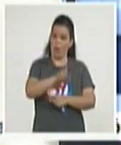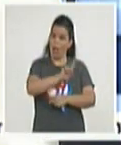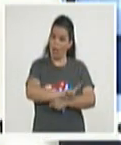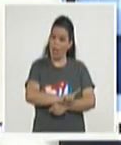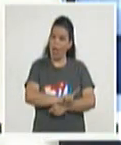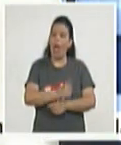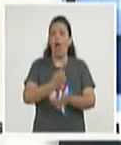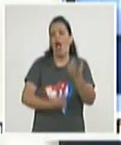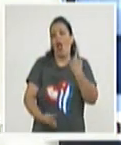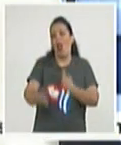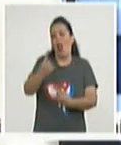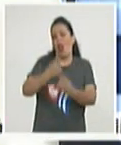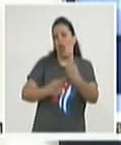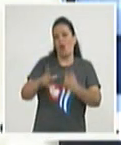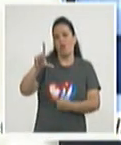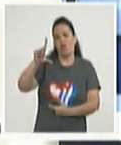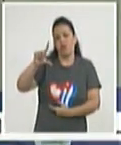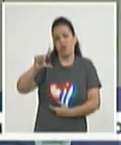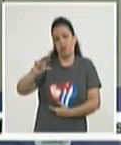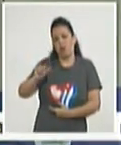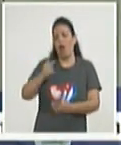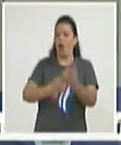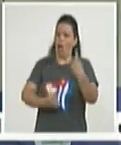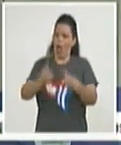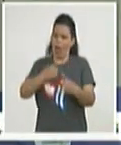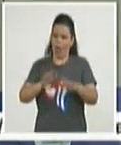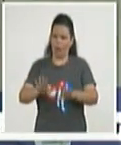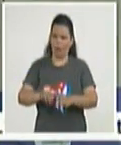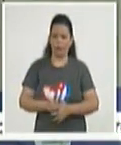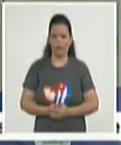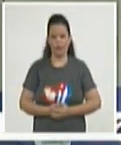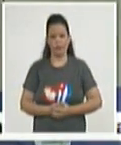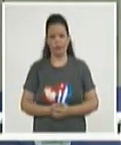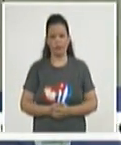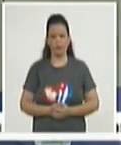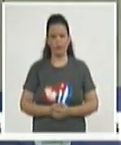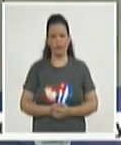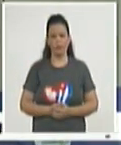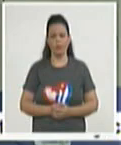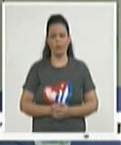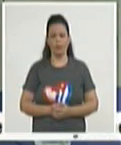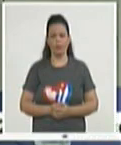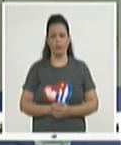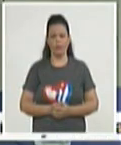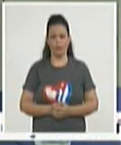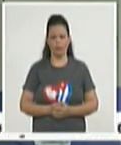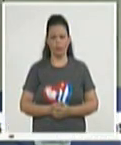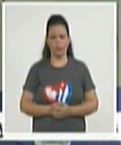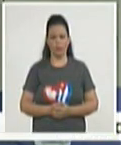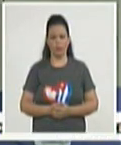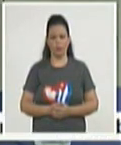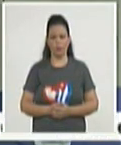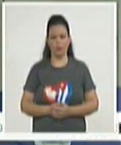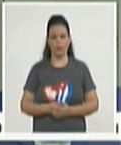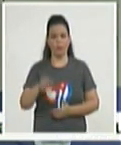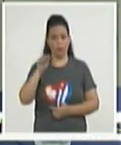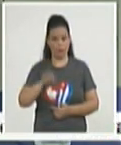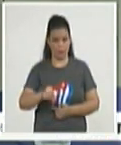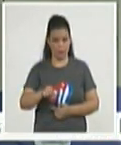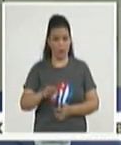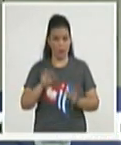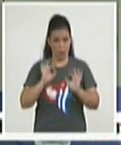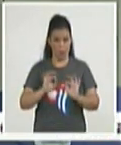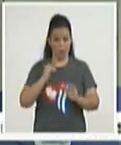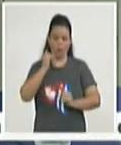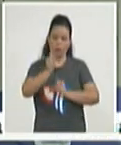ligera disminución. Doctor. Sí, con este comportamiento de la incidencia del